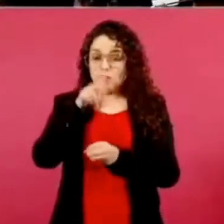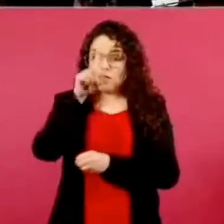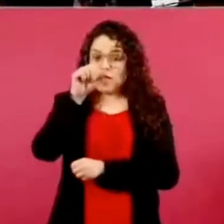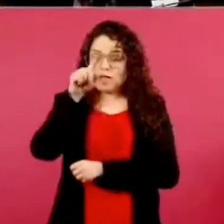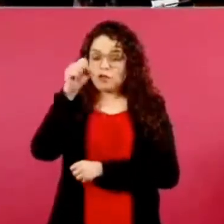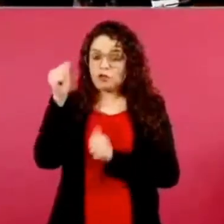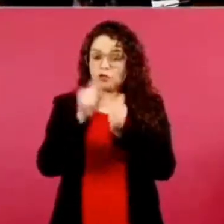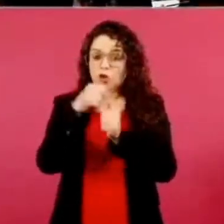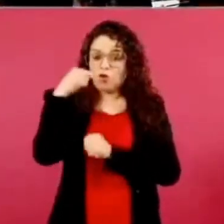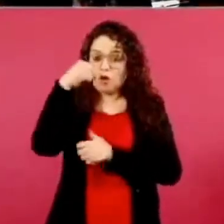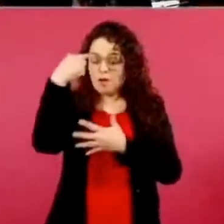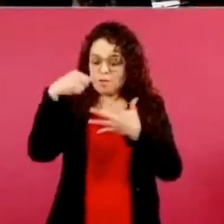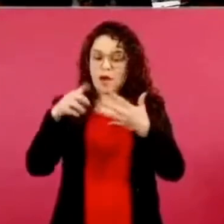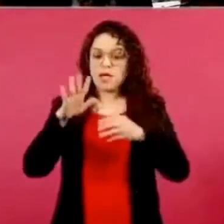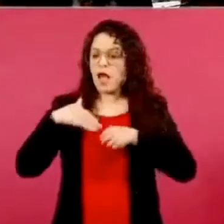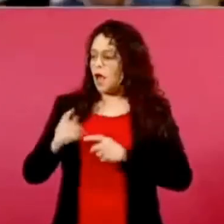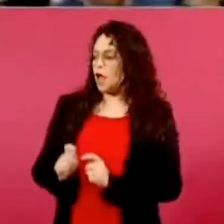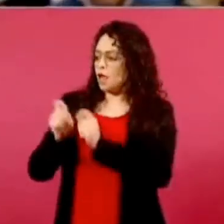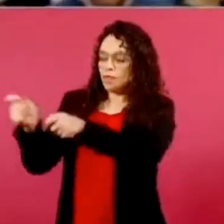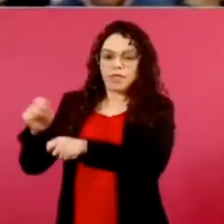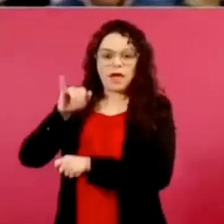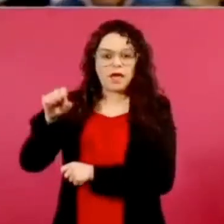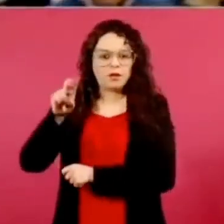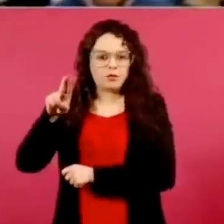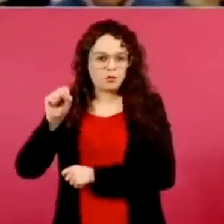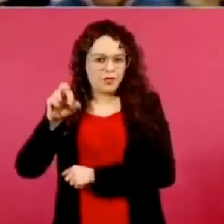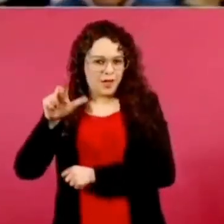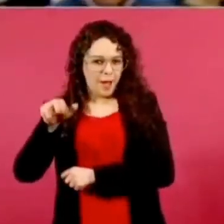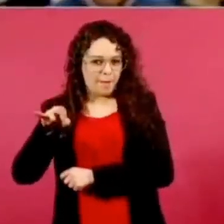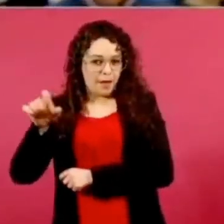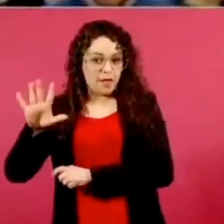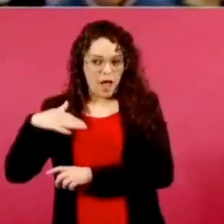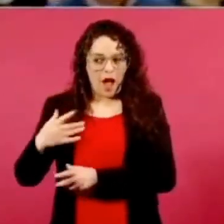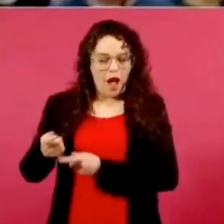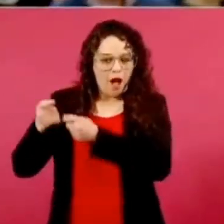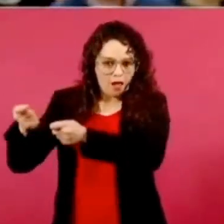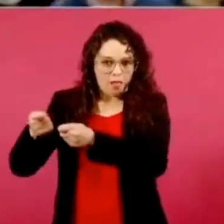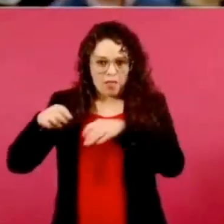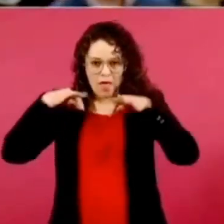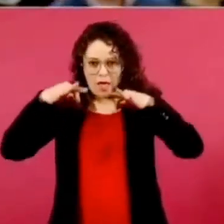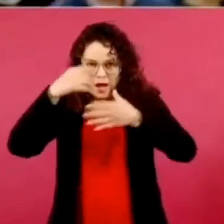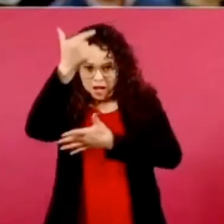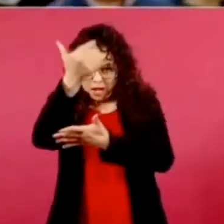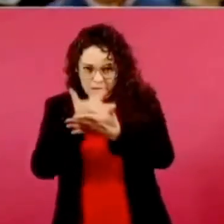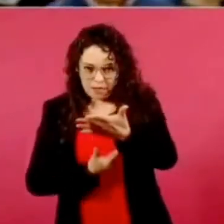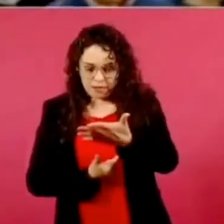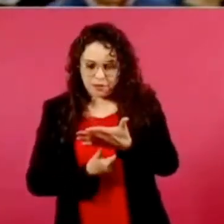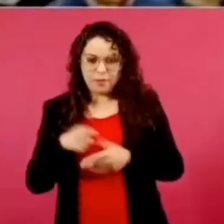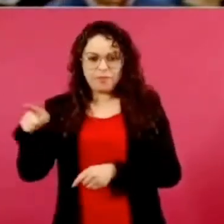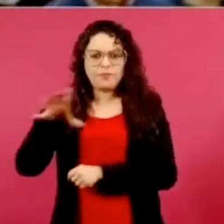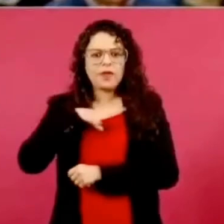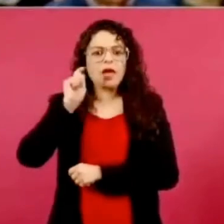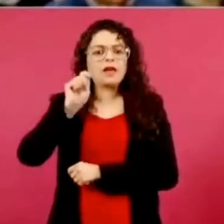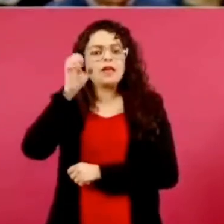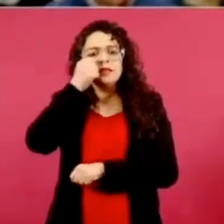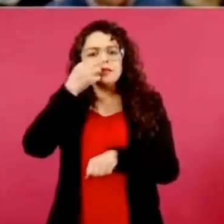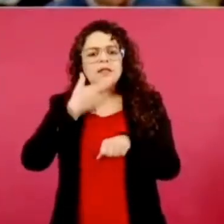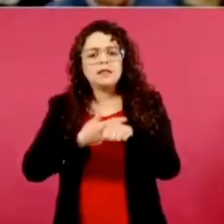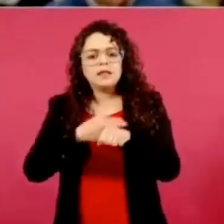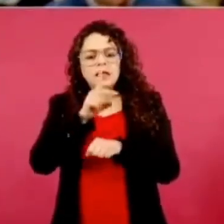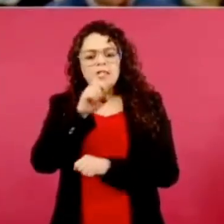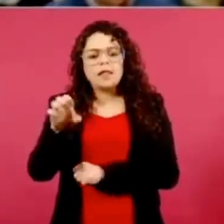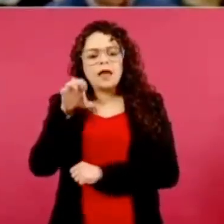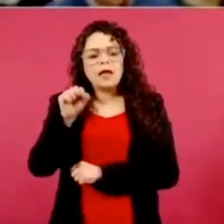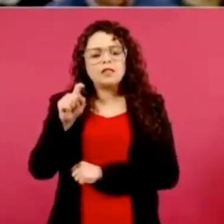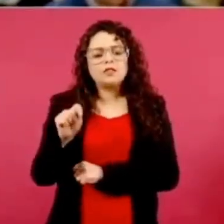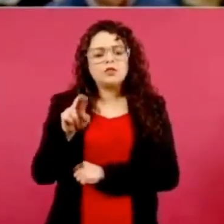tiene Jesús Ramírez. Y por ejemplo, aquí tenemos un secretario de estudio y cuenta de ponencia, son